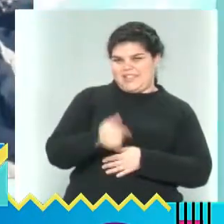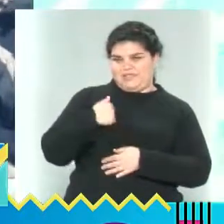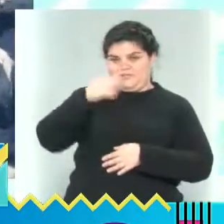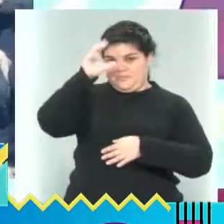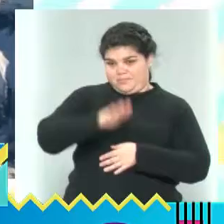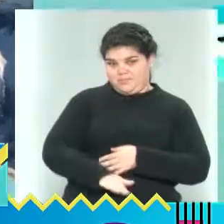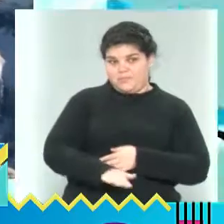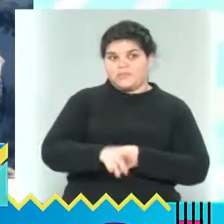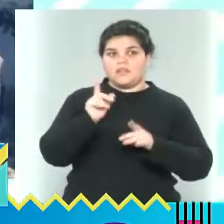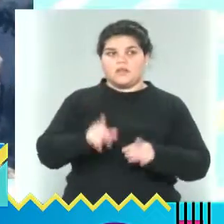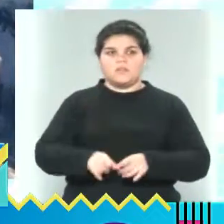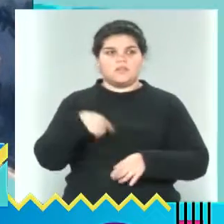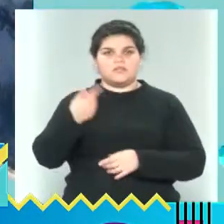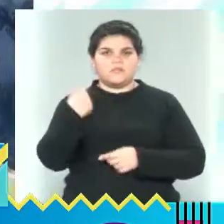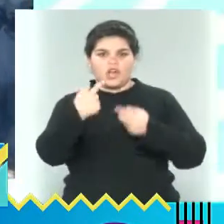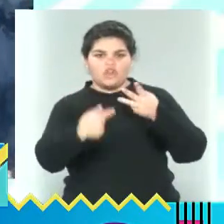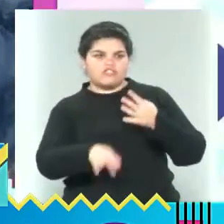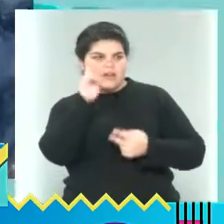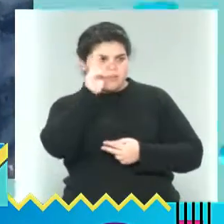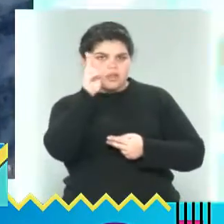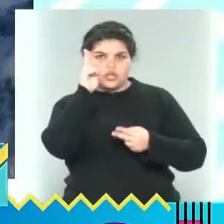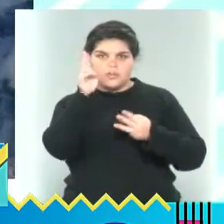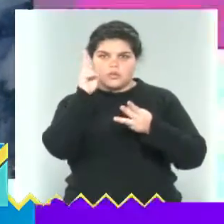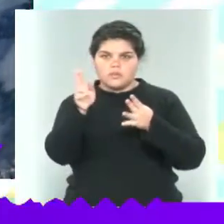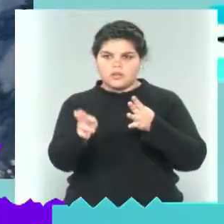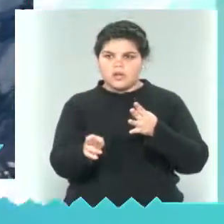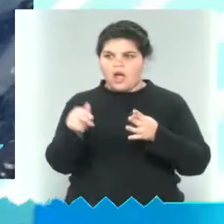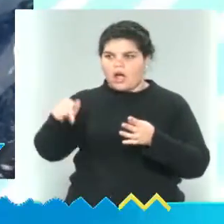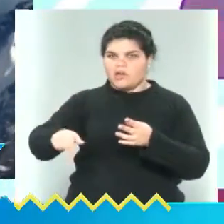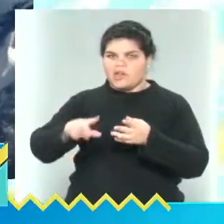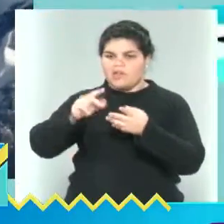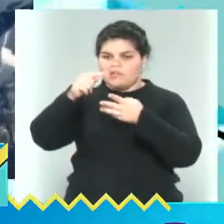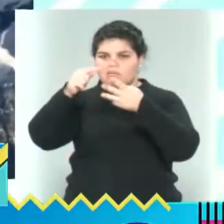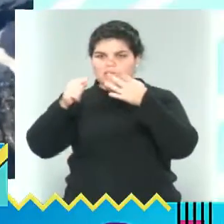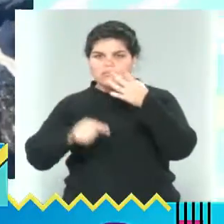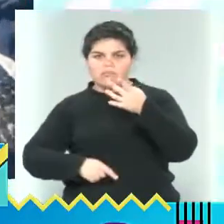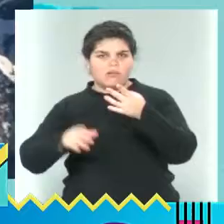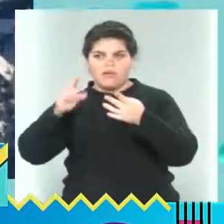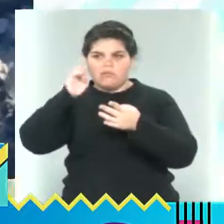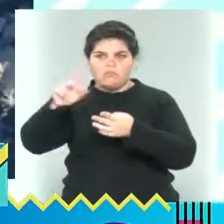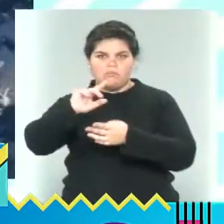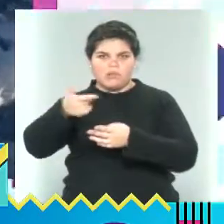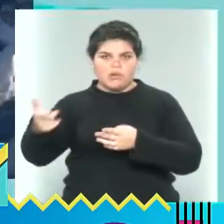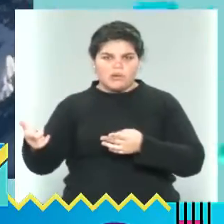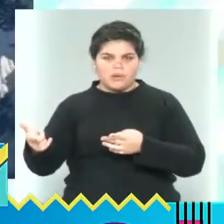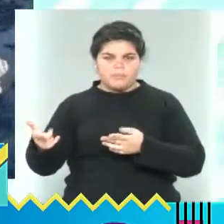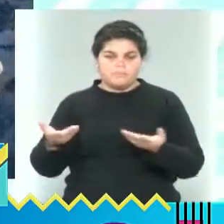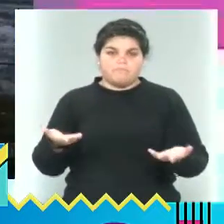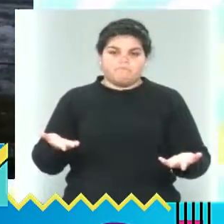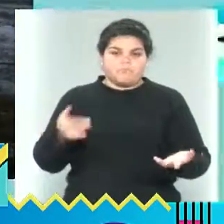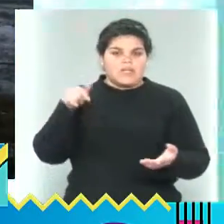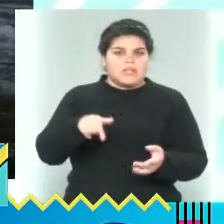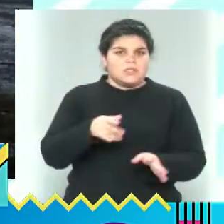respeto que en general nos merecían ciertas cosas que hoy en día no existe tanto, o no existe por lo menos en general. Entonces, a partir de esa